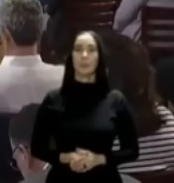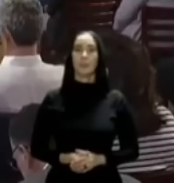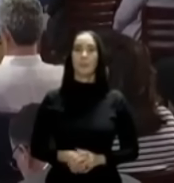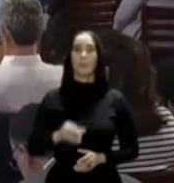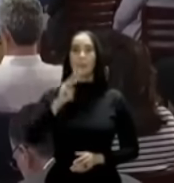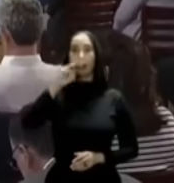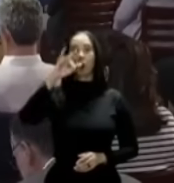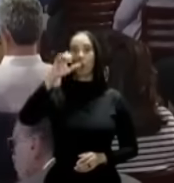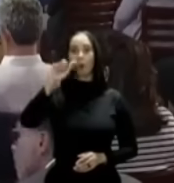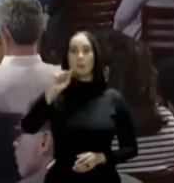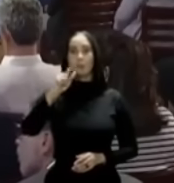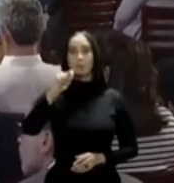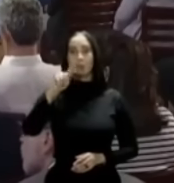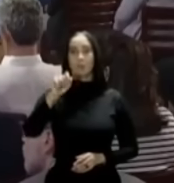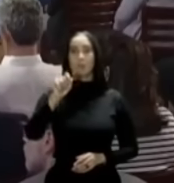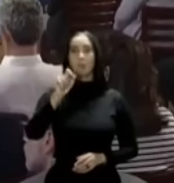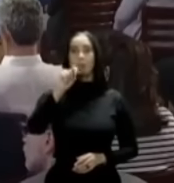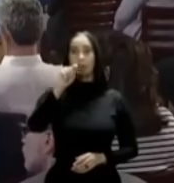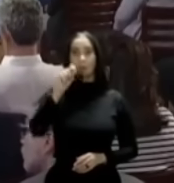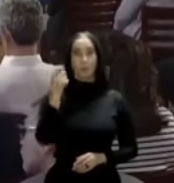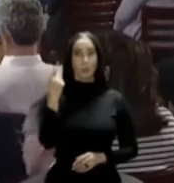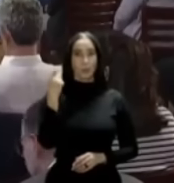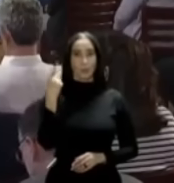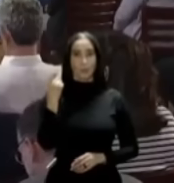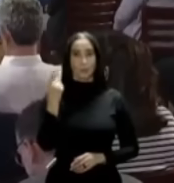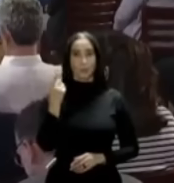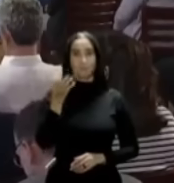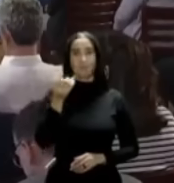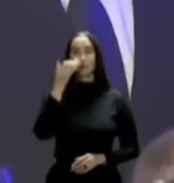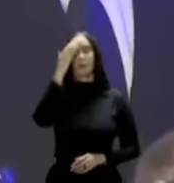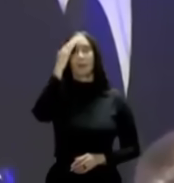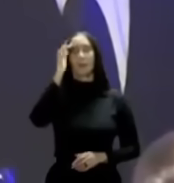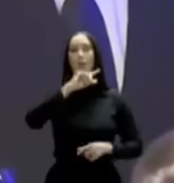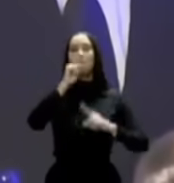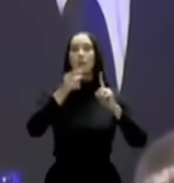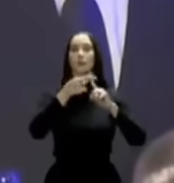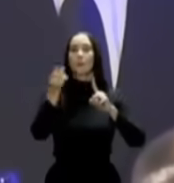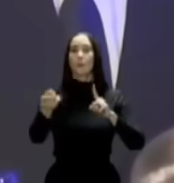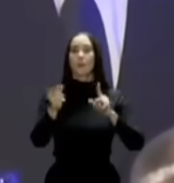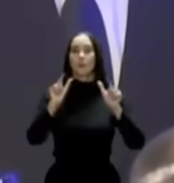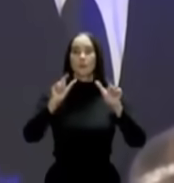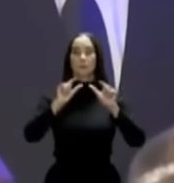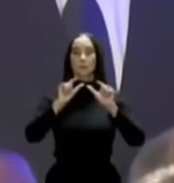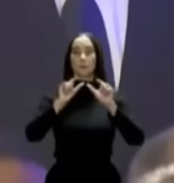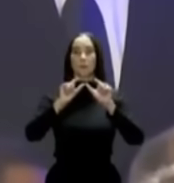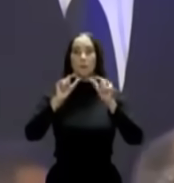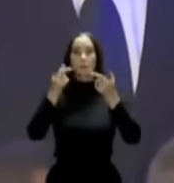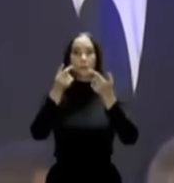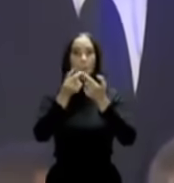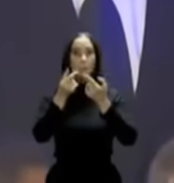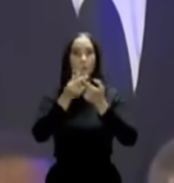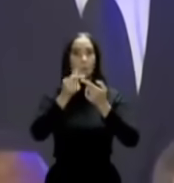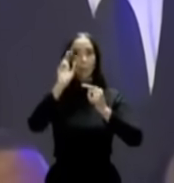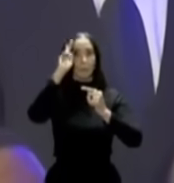Wilson Mejía, Telenoticias, Canal 11. Queremos saber cuándo la diplomacia se va a involucrar más en el tema, ya que hemos visto